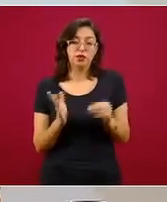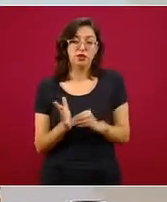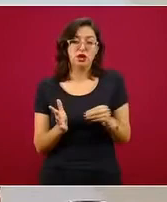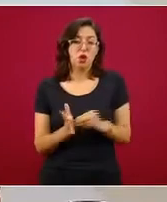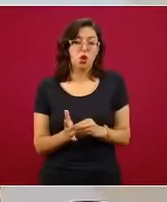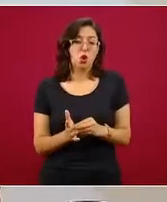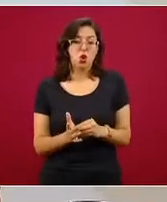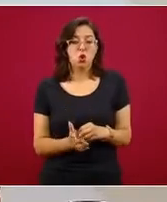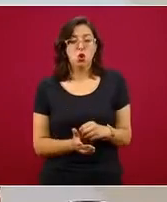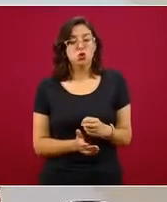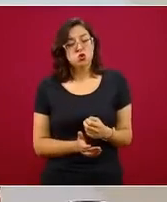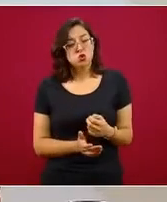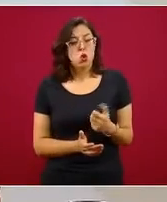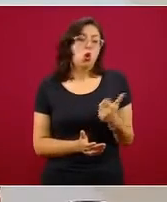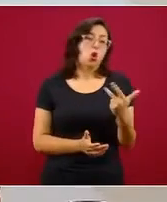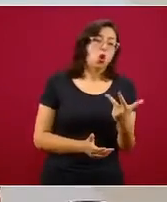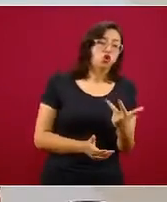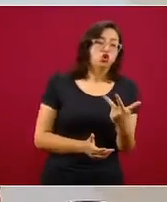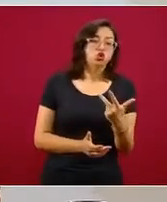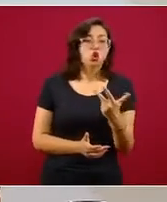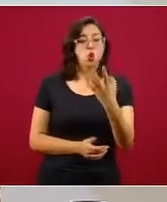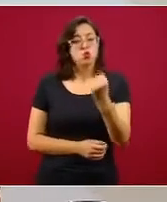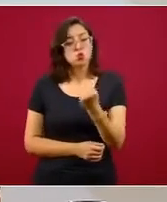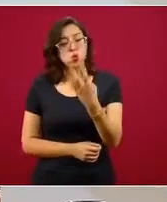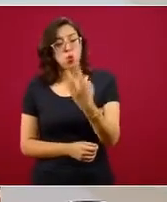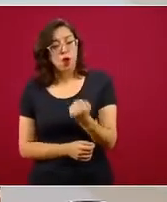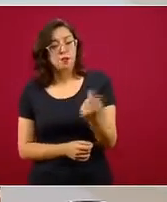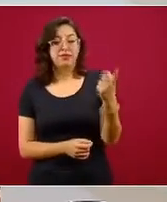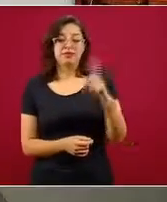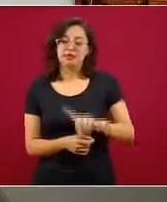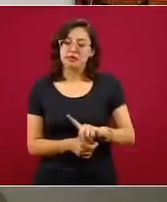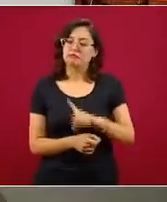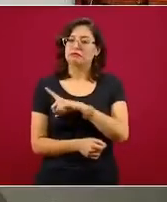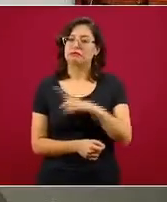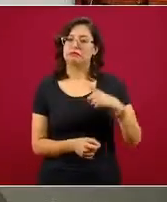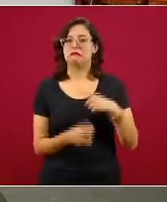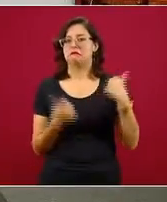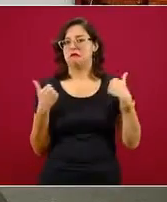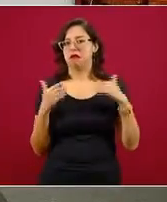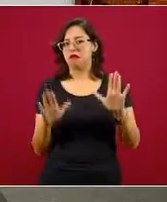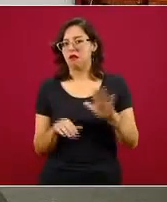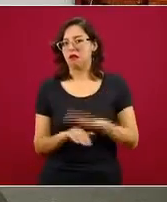9 días y lo ideal sería que fuera más corto, ¿no?